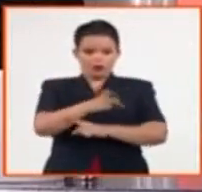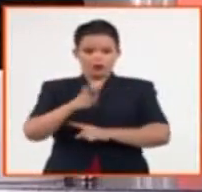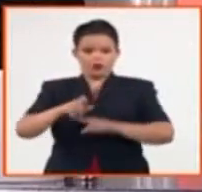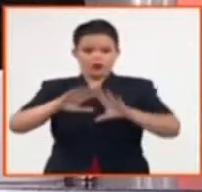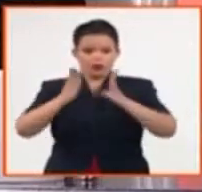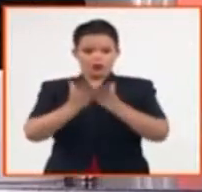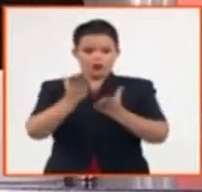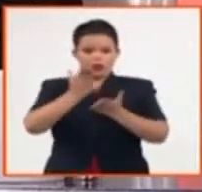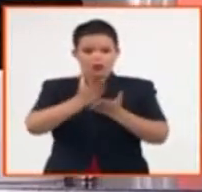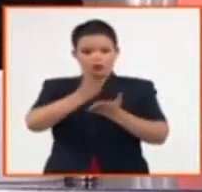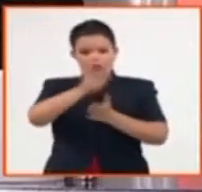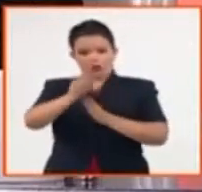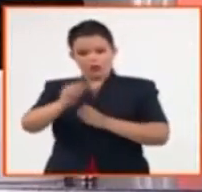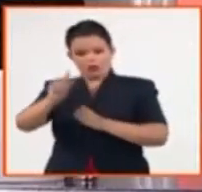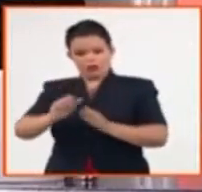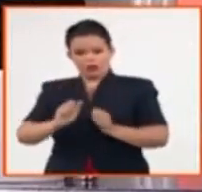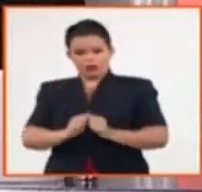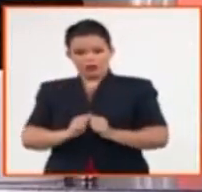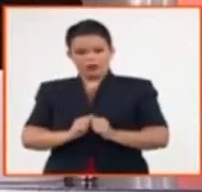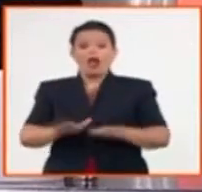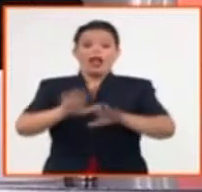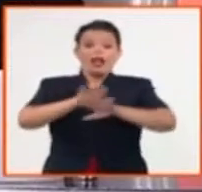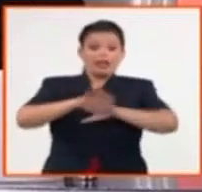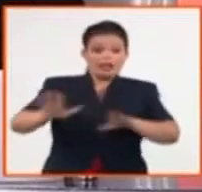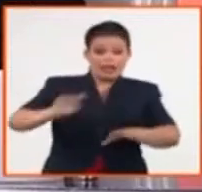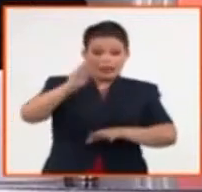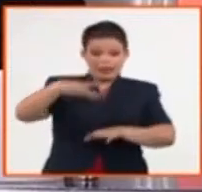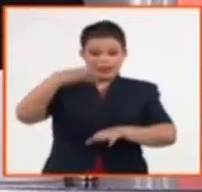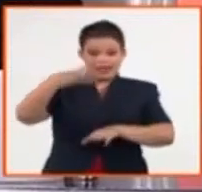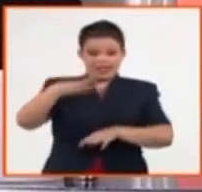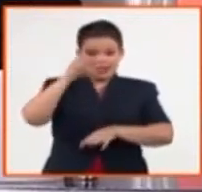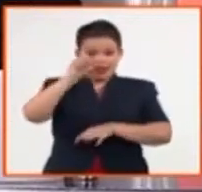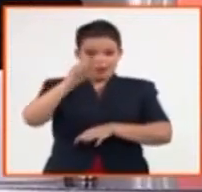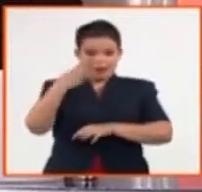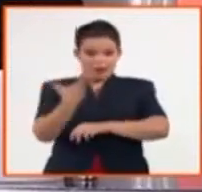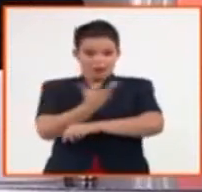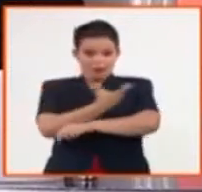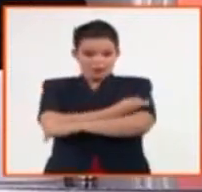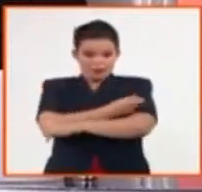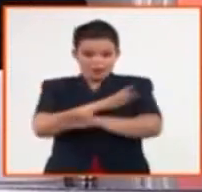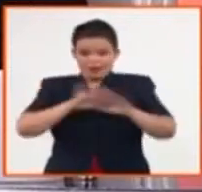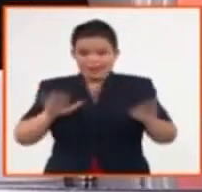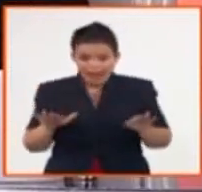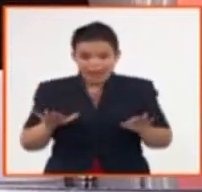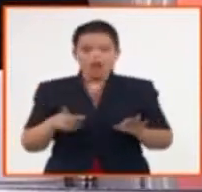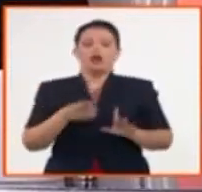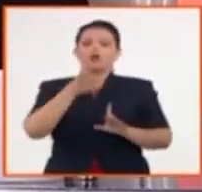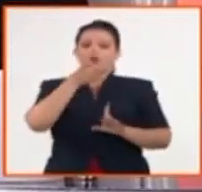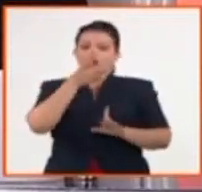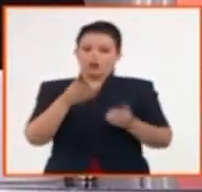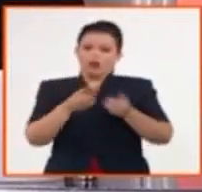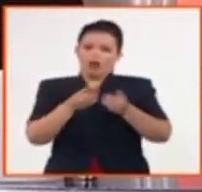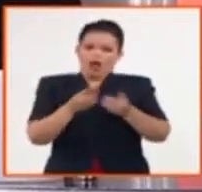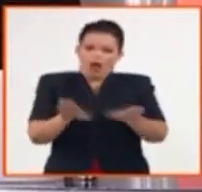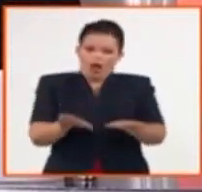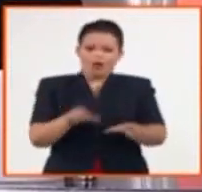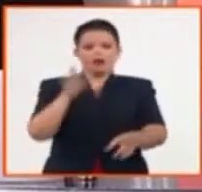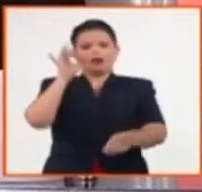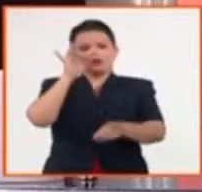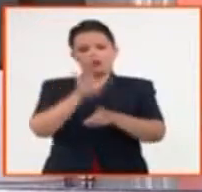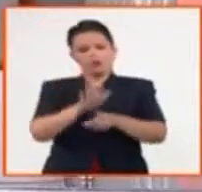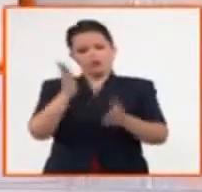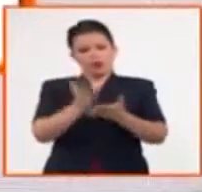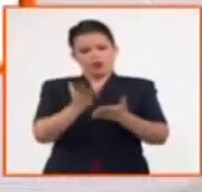la vacunación con la tercera dosis, nosotros poder reanudar las actividades docentes de manera presencial. En las láminas que se presentan